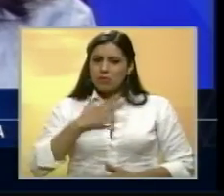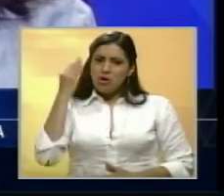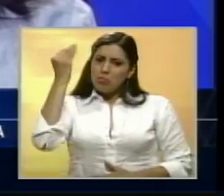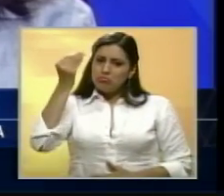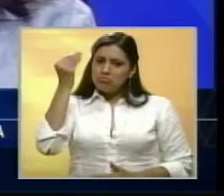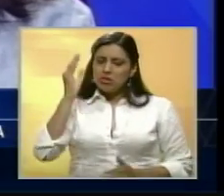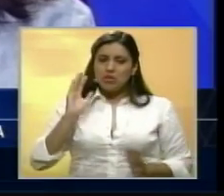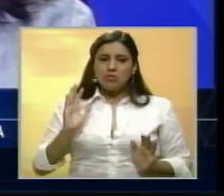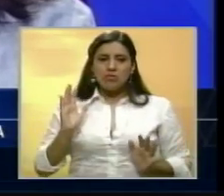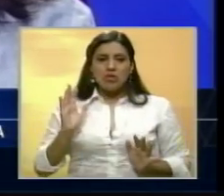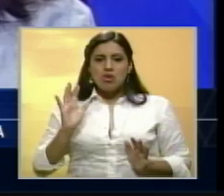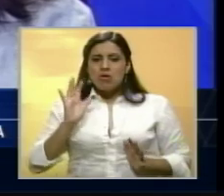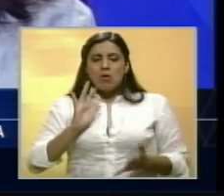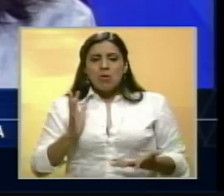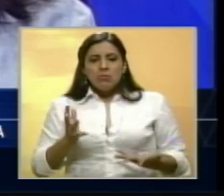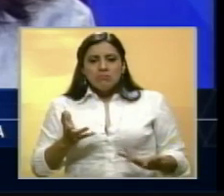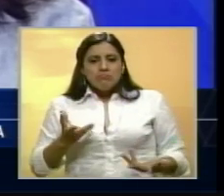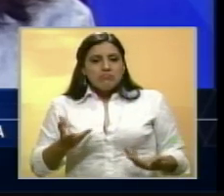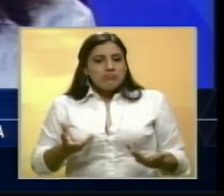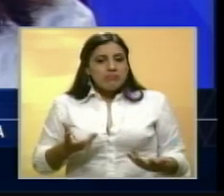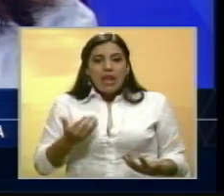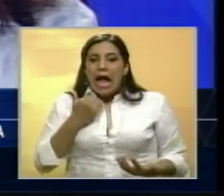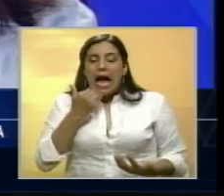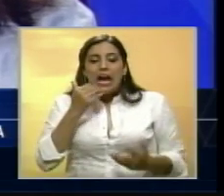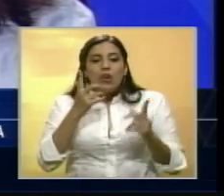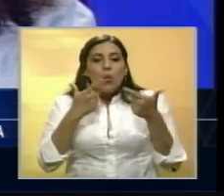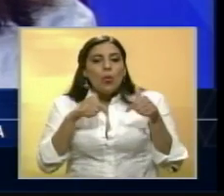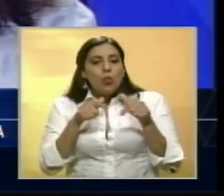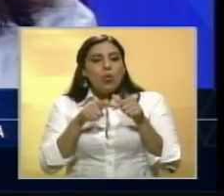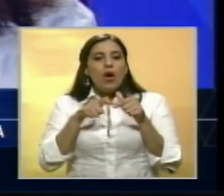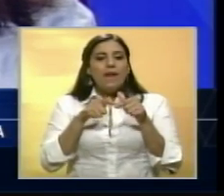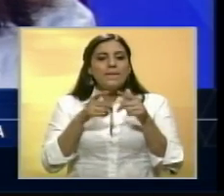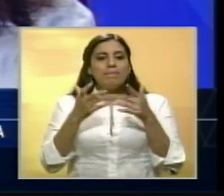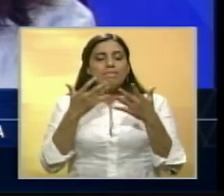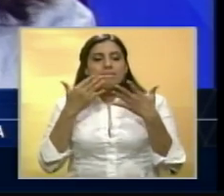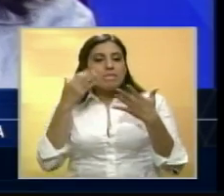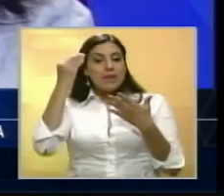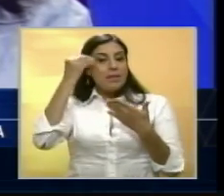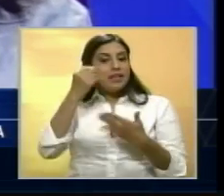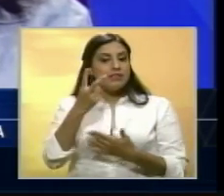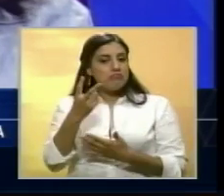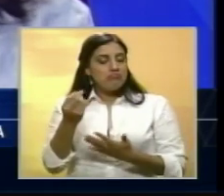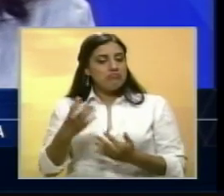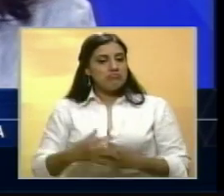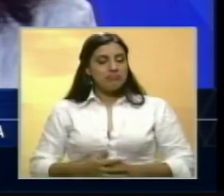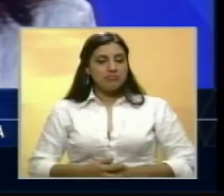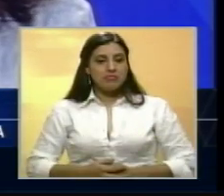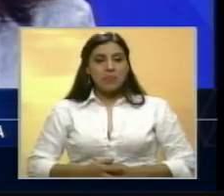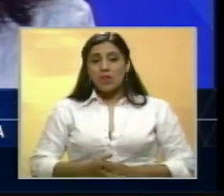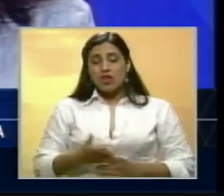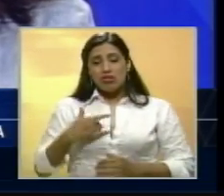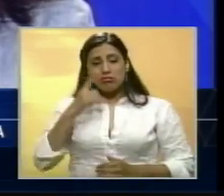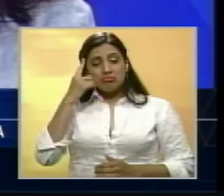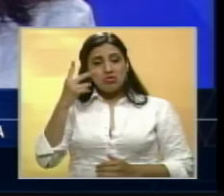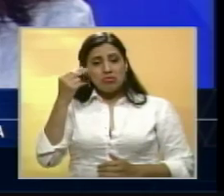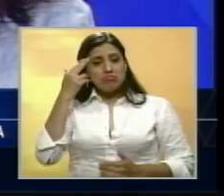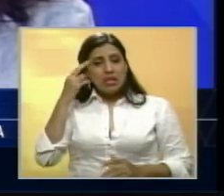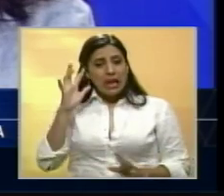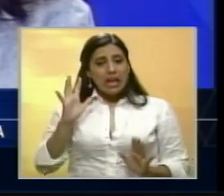opinión, no se va a dar esa sesión tal como él pensaba. No